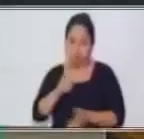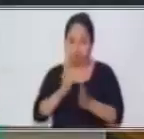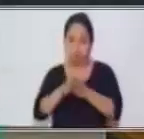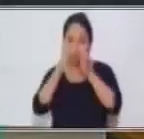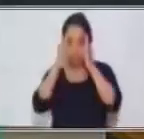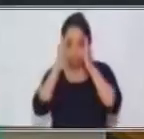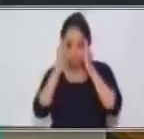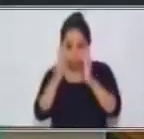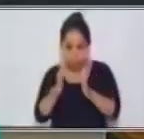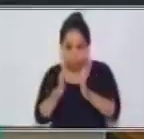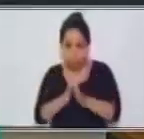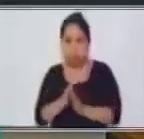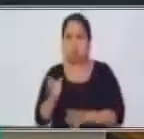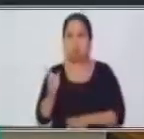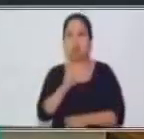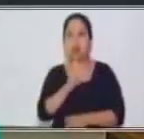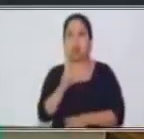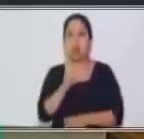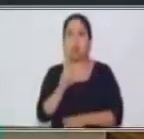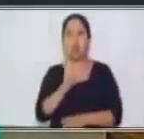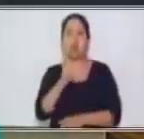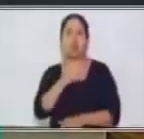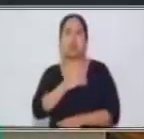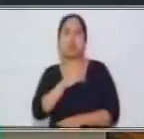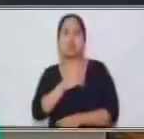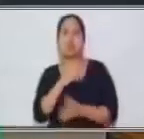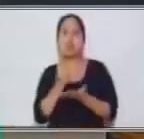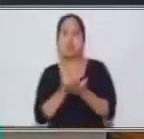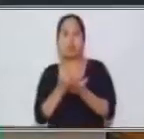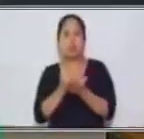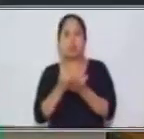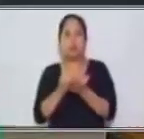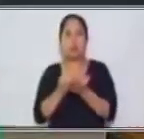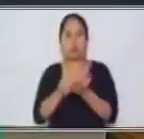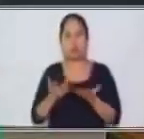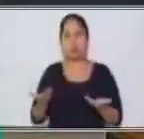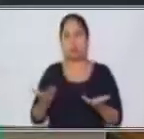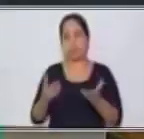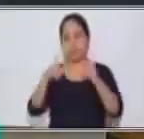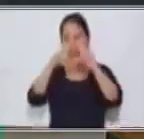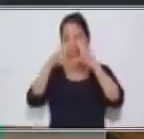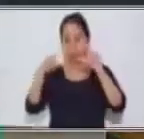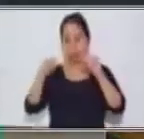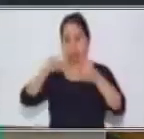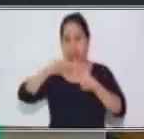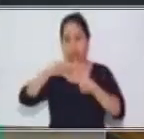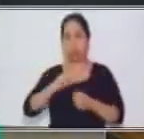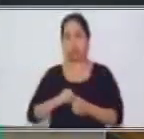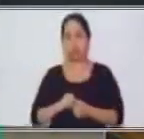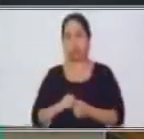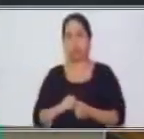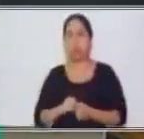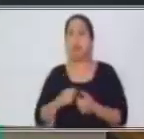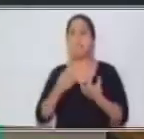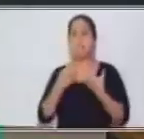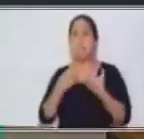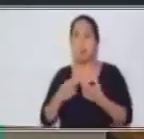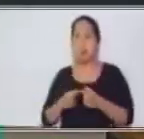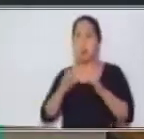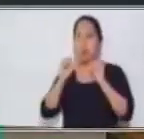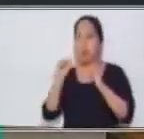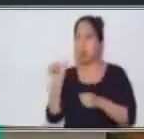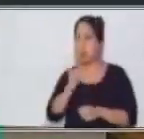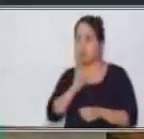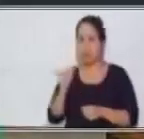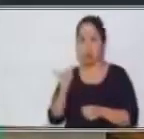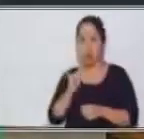referenciando estos valores. Muy bien. Pero también podemos hacer el mismo procedimiento para